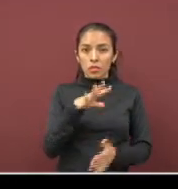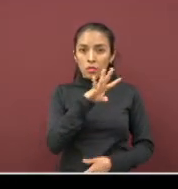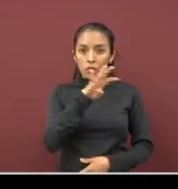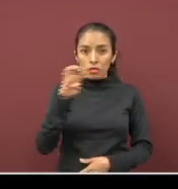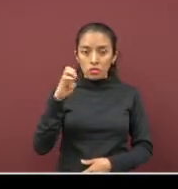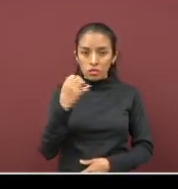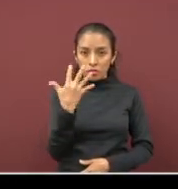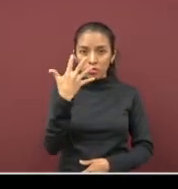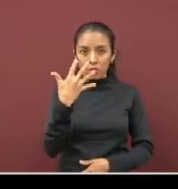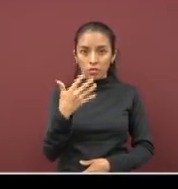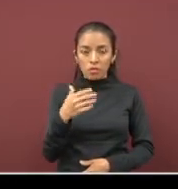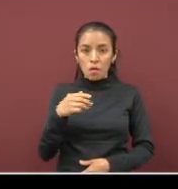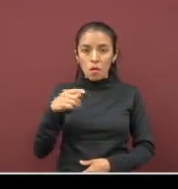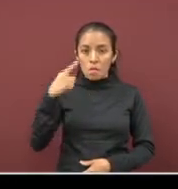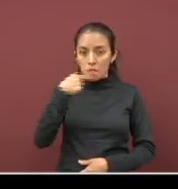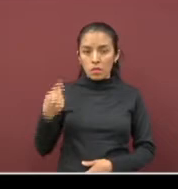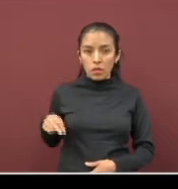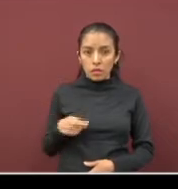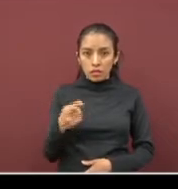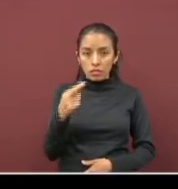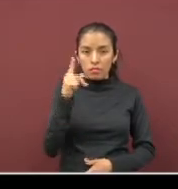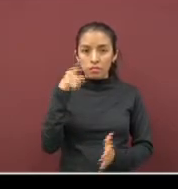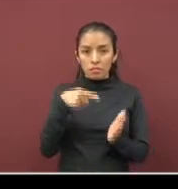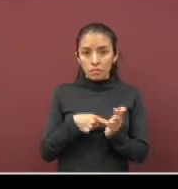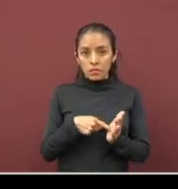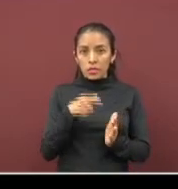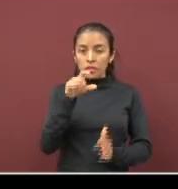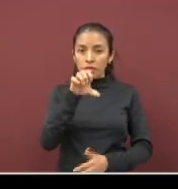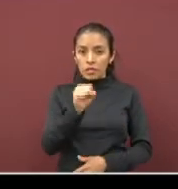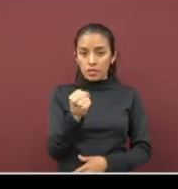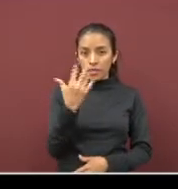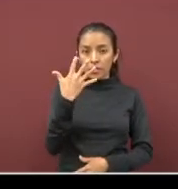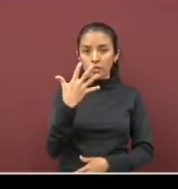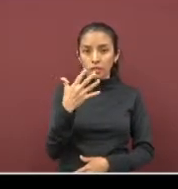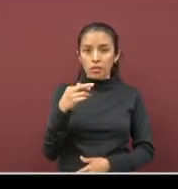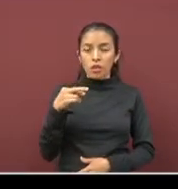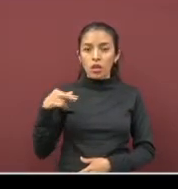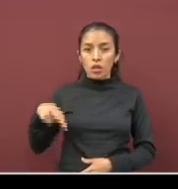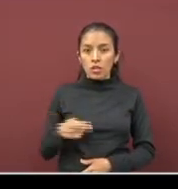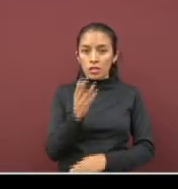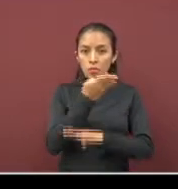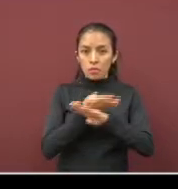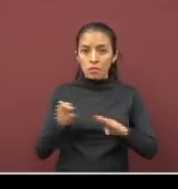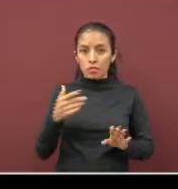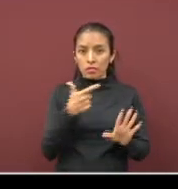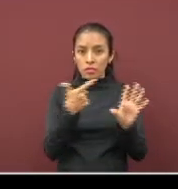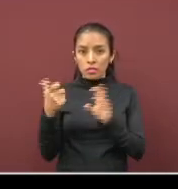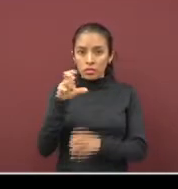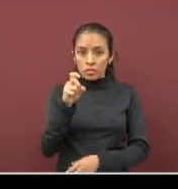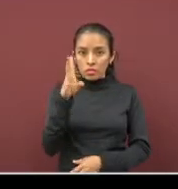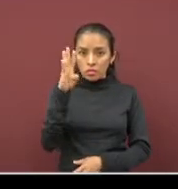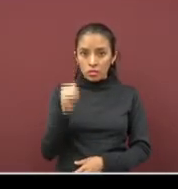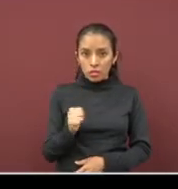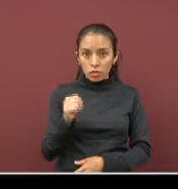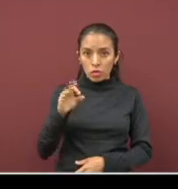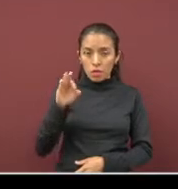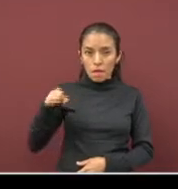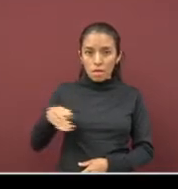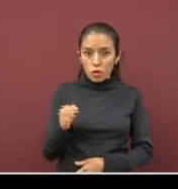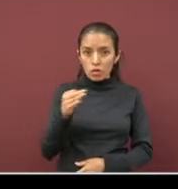405 boca del río mil 65 río blanco 739 y